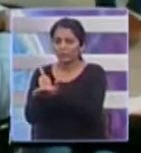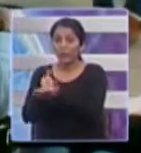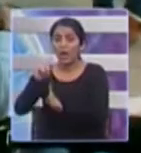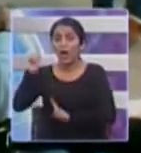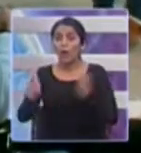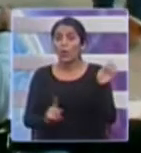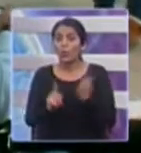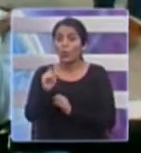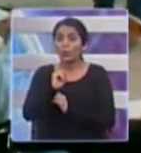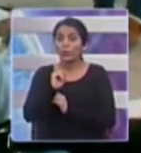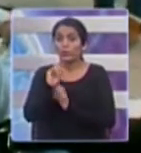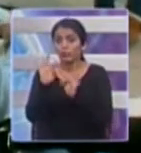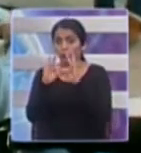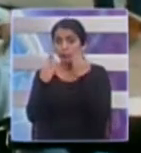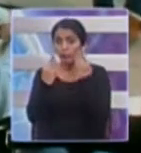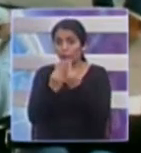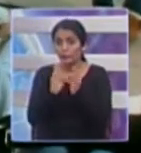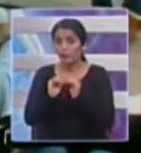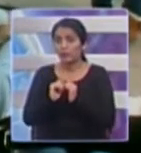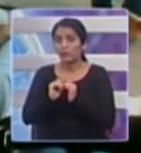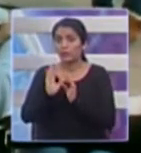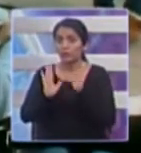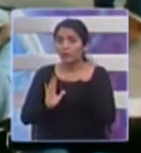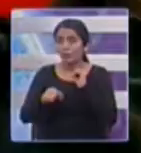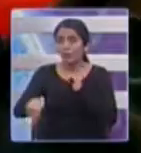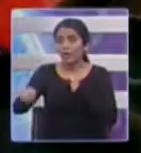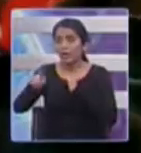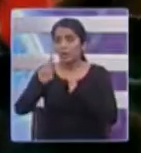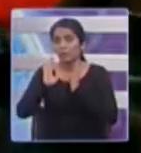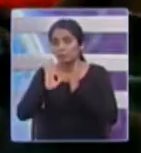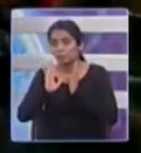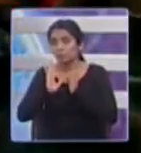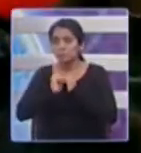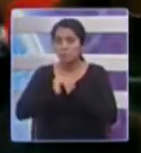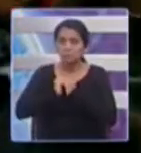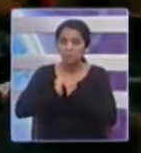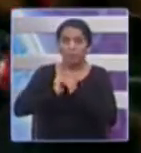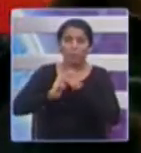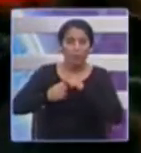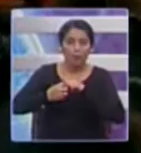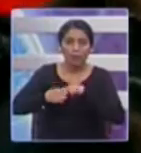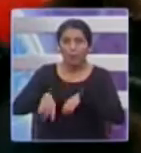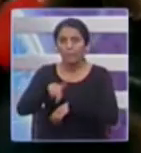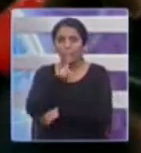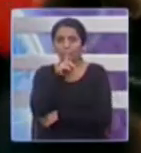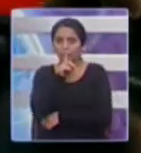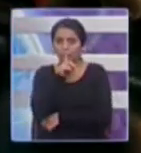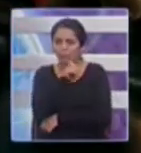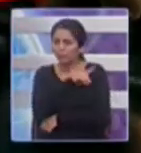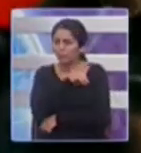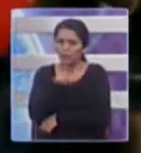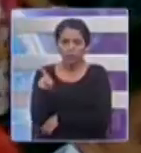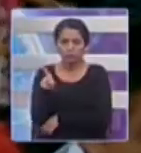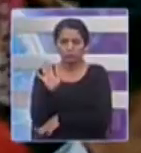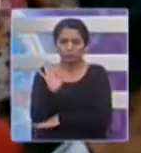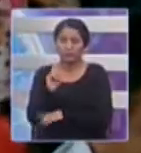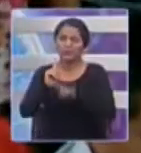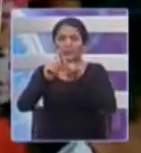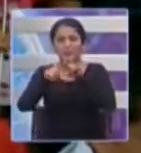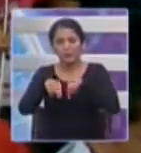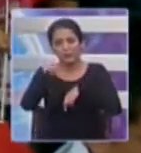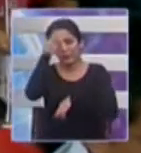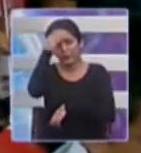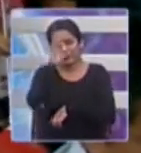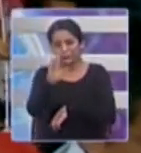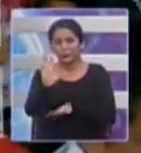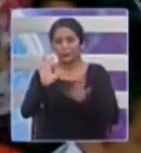los que esconden a la persona que tiene alguna diferencia. Eso es inadmisible, pero también es fruto de la cultura de un país.